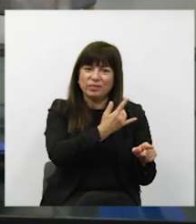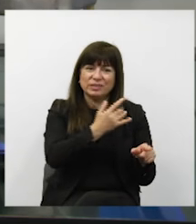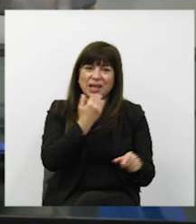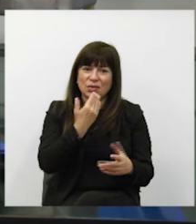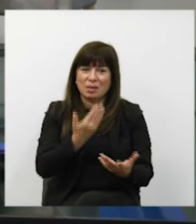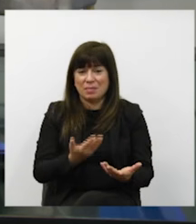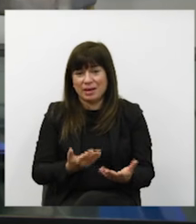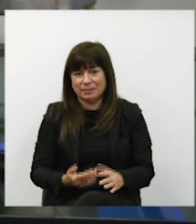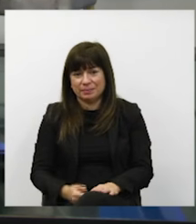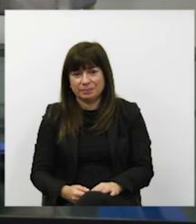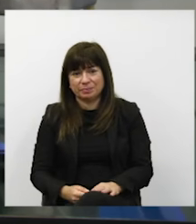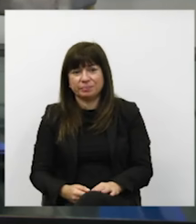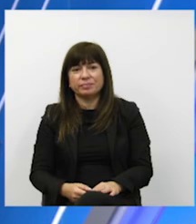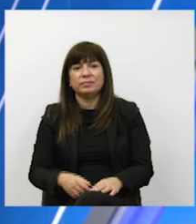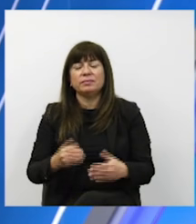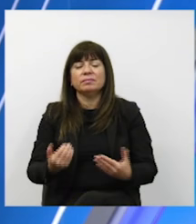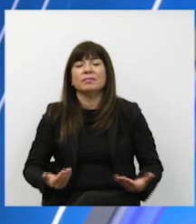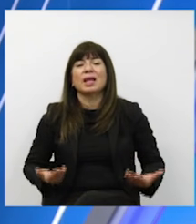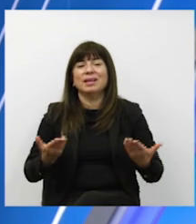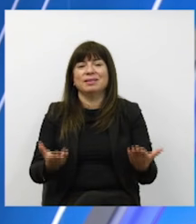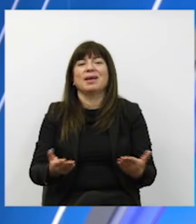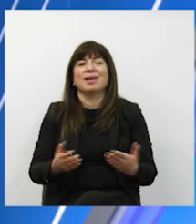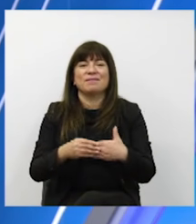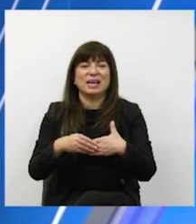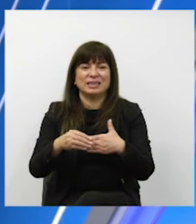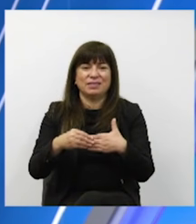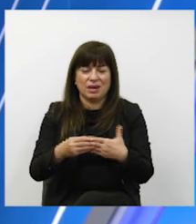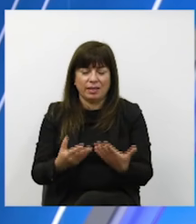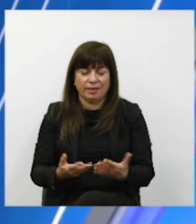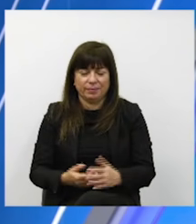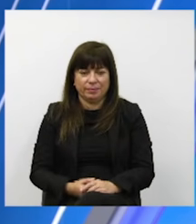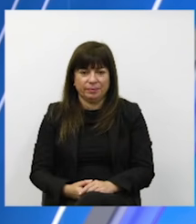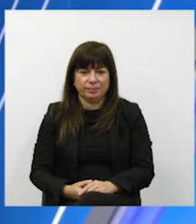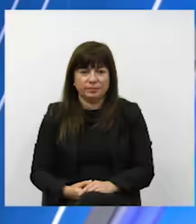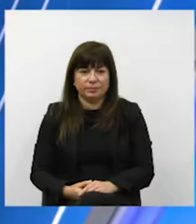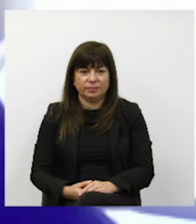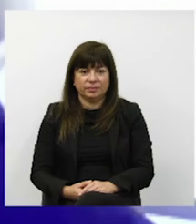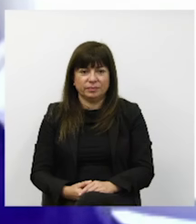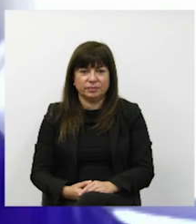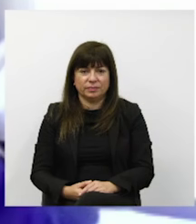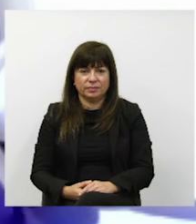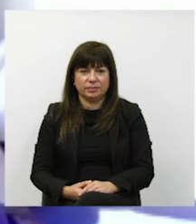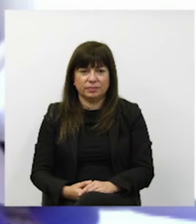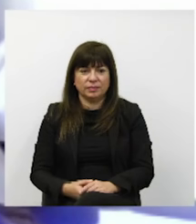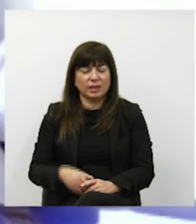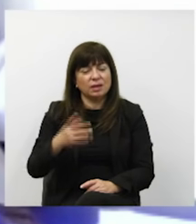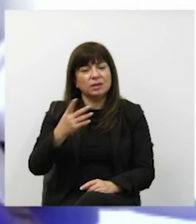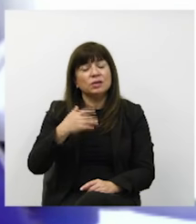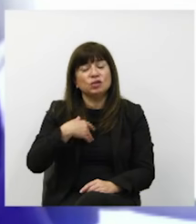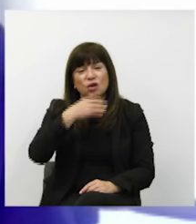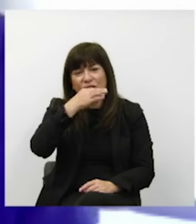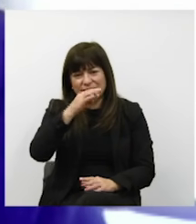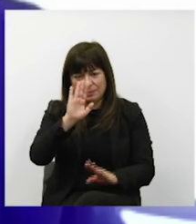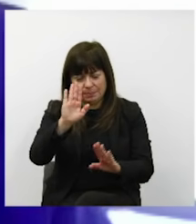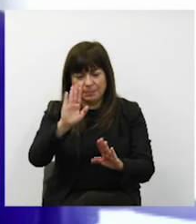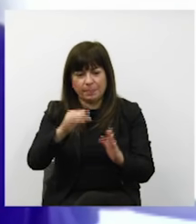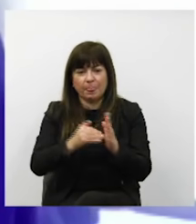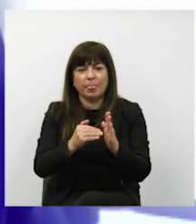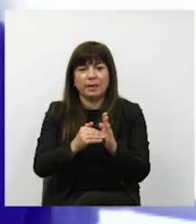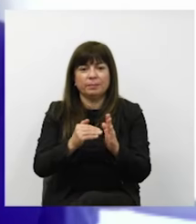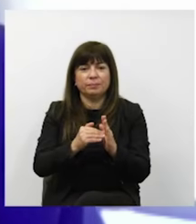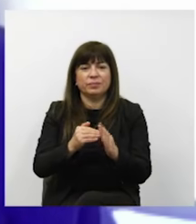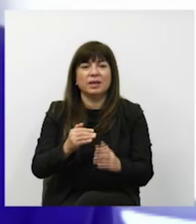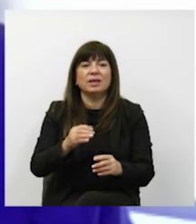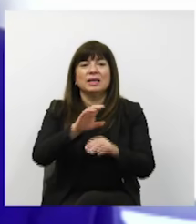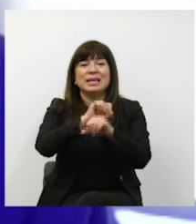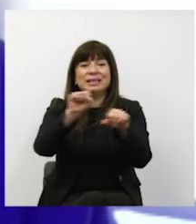la opción técnica... El sistema le entrega la flexibilidad para poder... Nicolás, tú querías decir algo. Sí, eso se llama internacionalmente